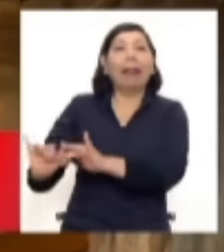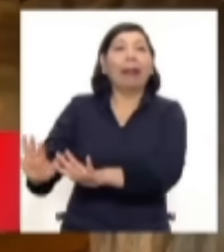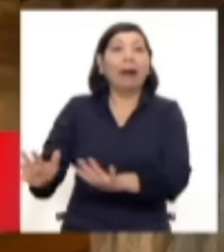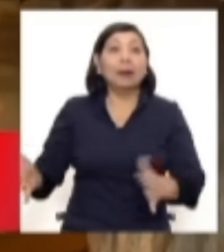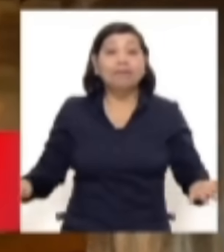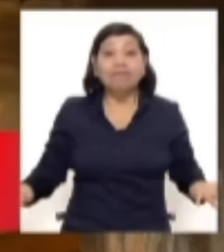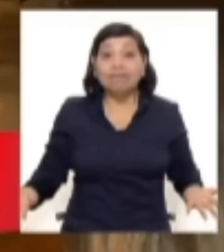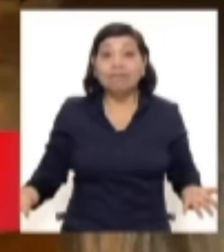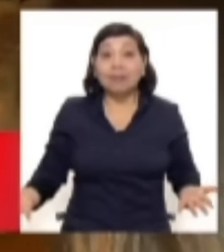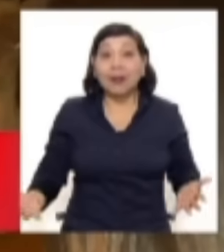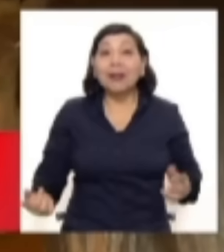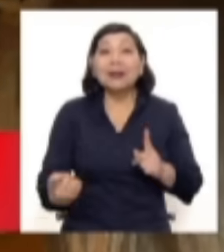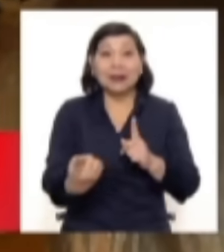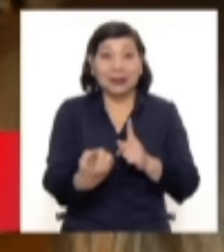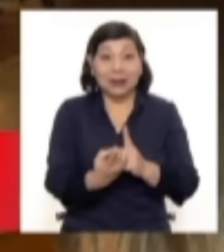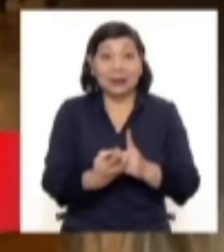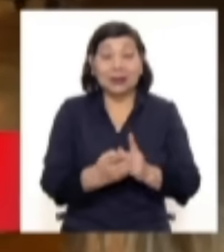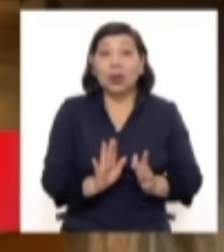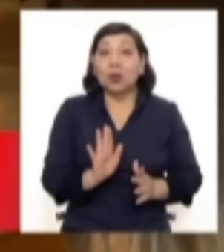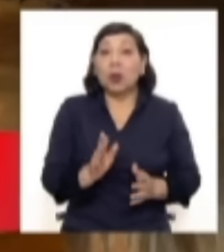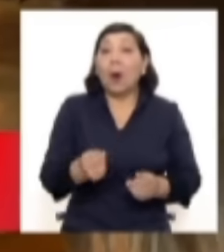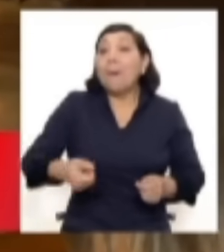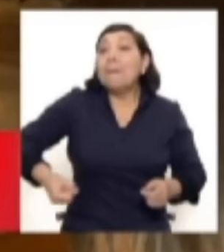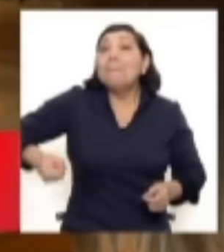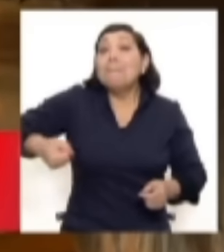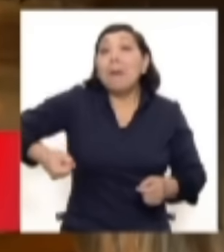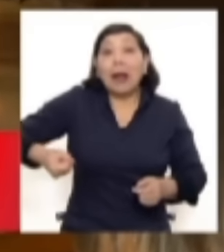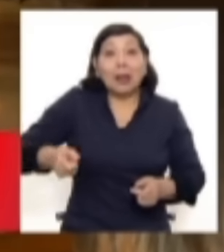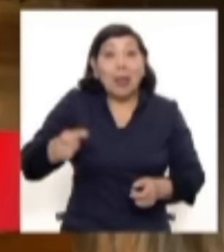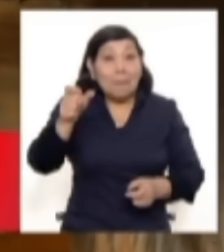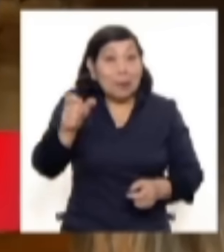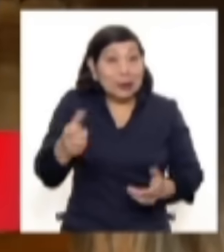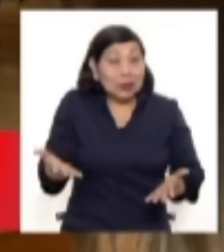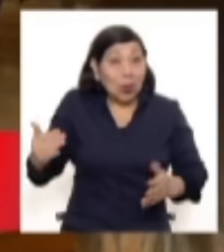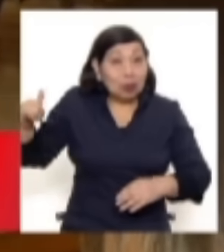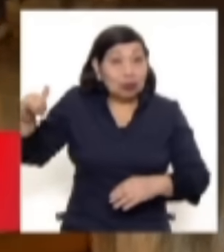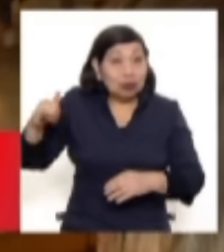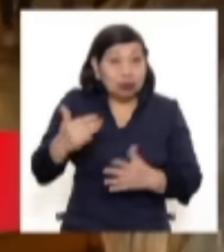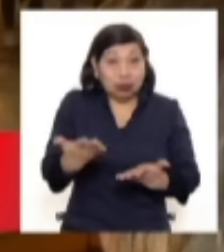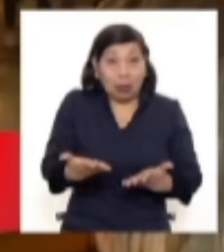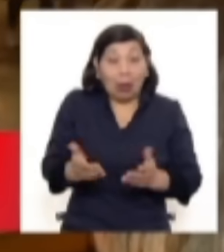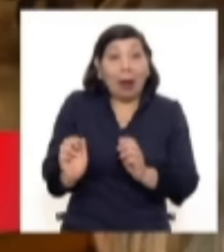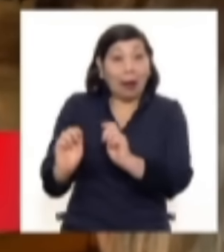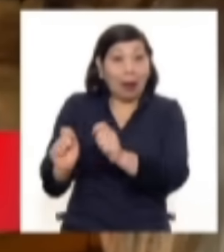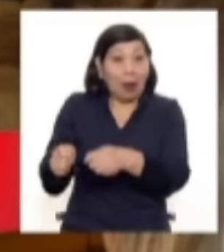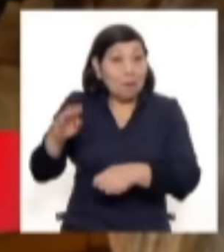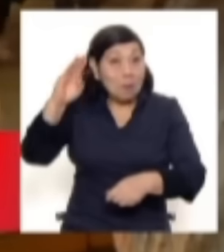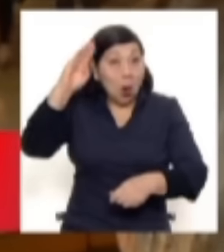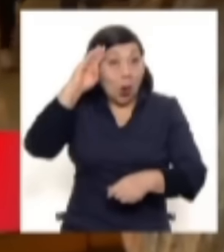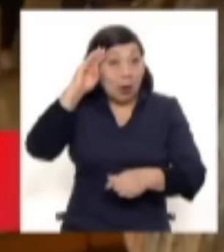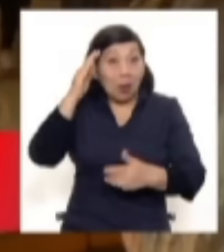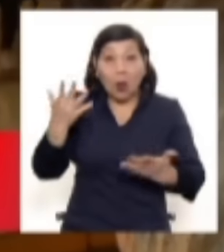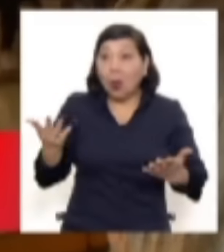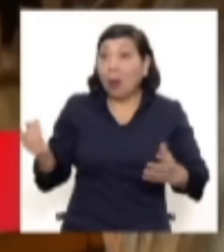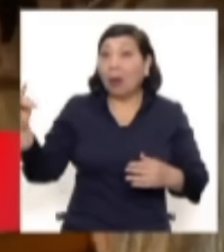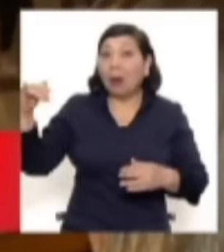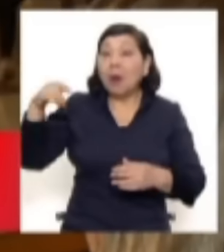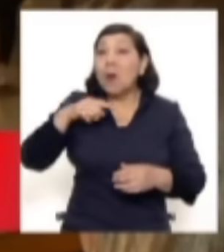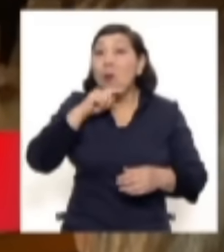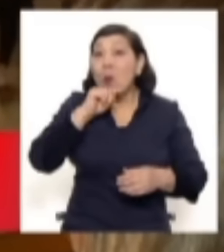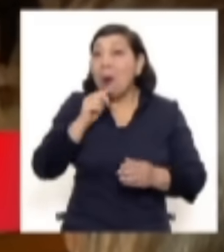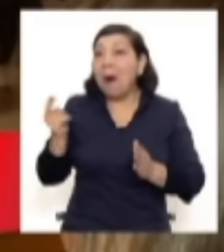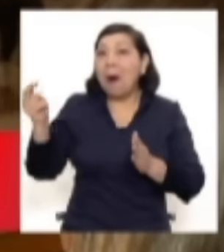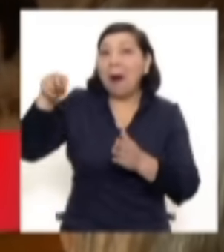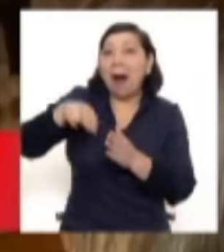y al preguntarle si reconocía su maleta que el personal de la aerolínea había entregado a la policía en vista que no abordó La